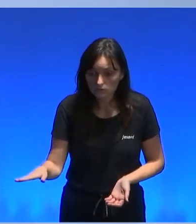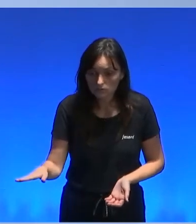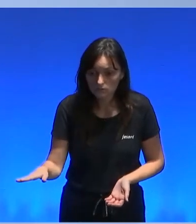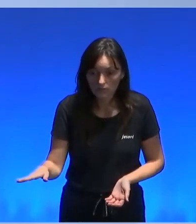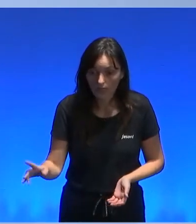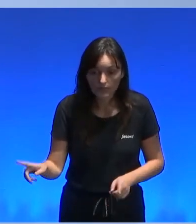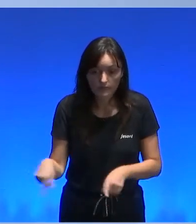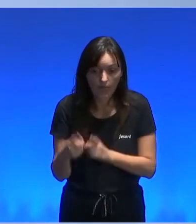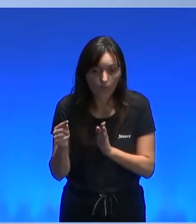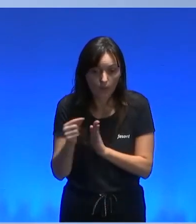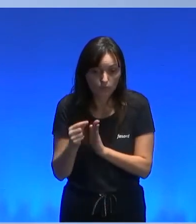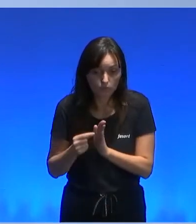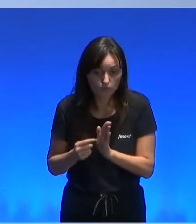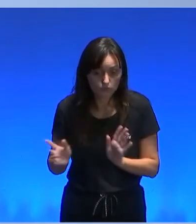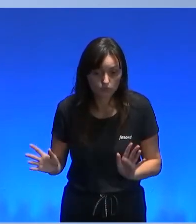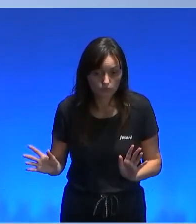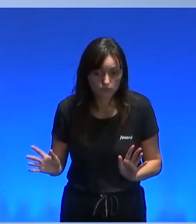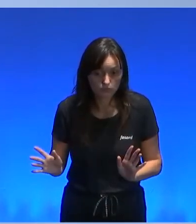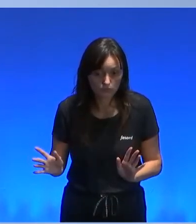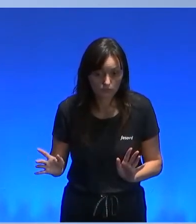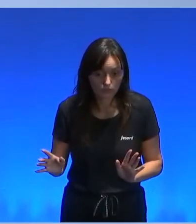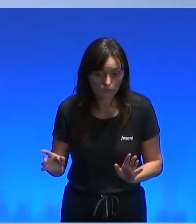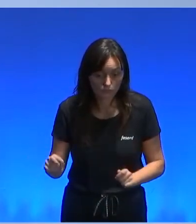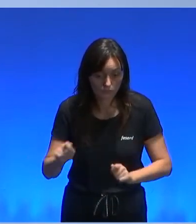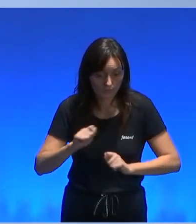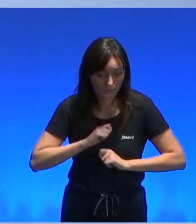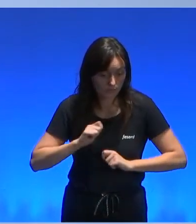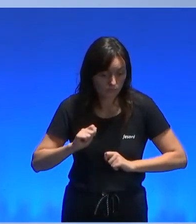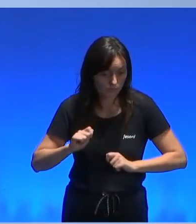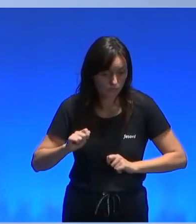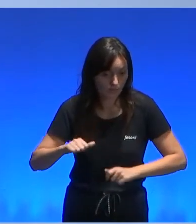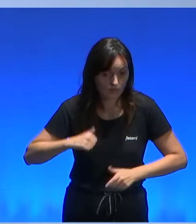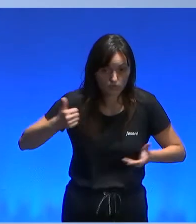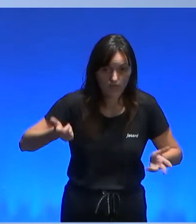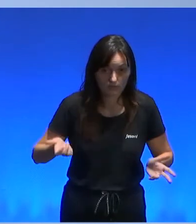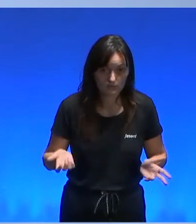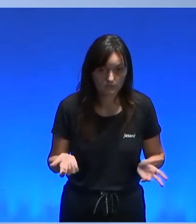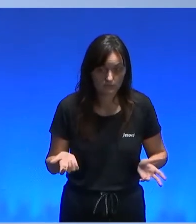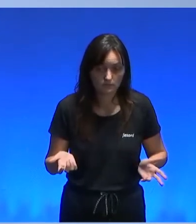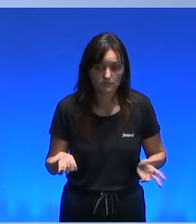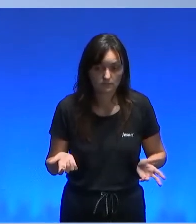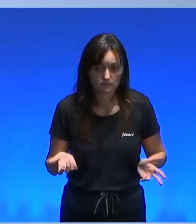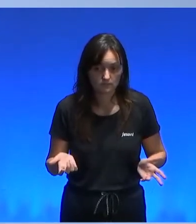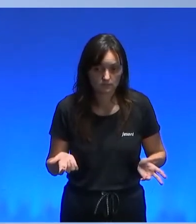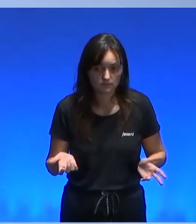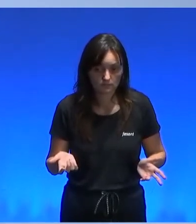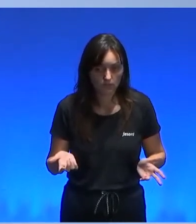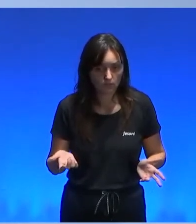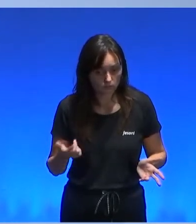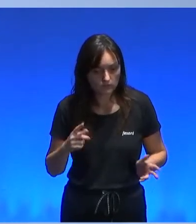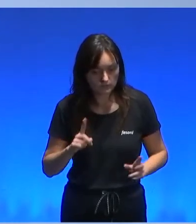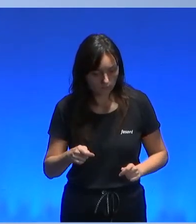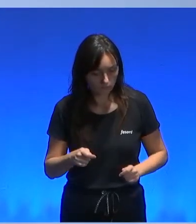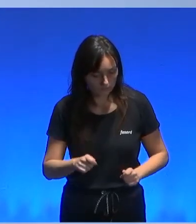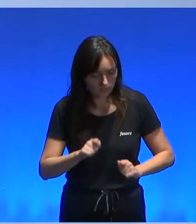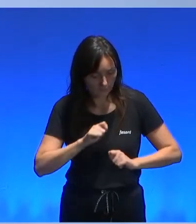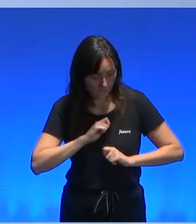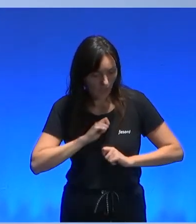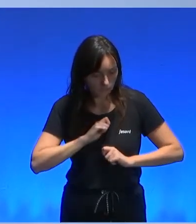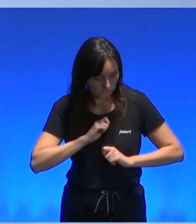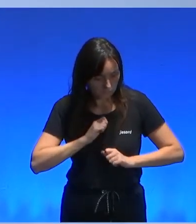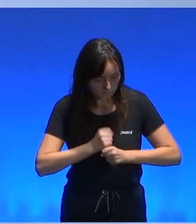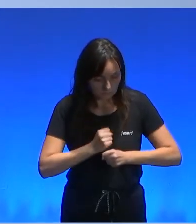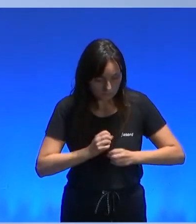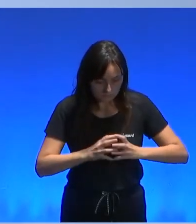méritos. Le tocó por casualidad. Y hacen mucho para merecerlo.